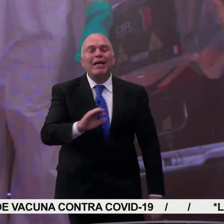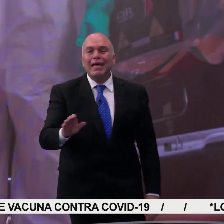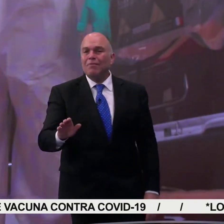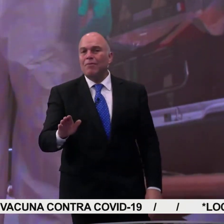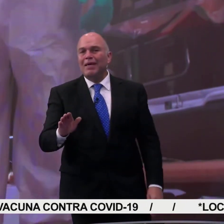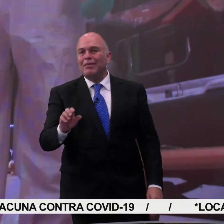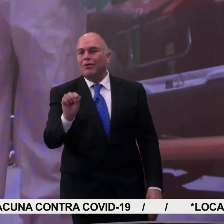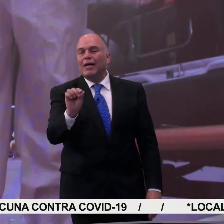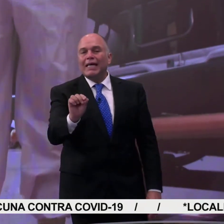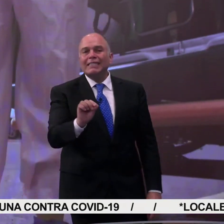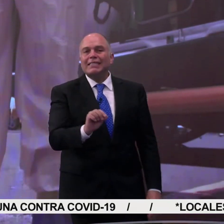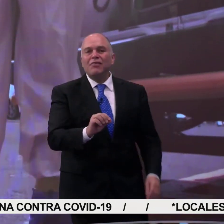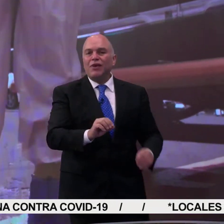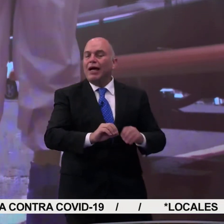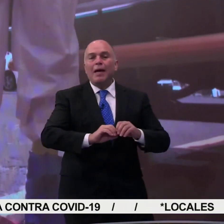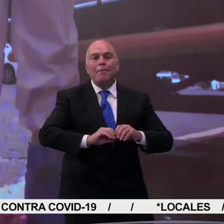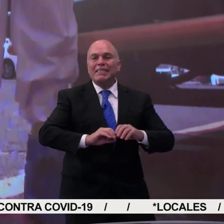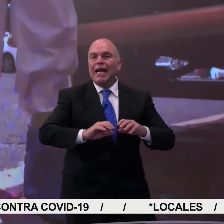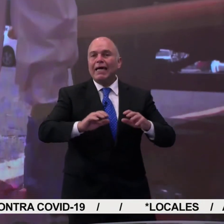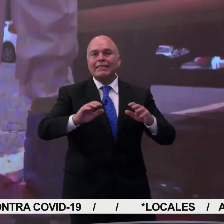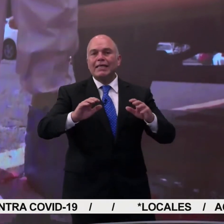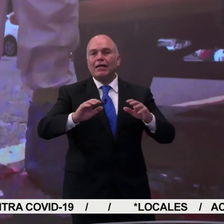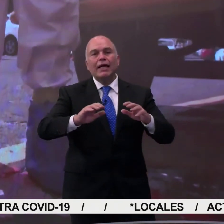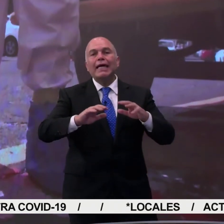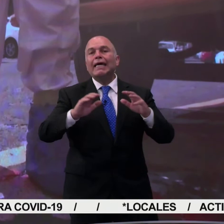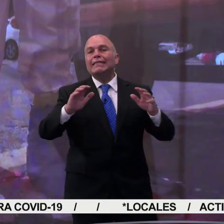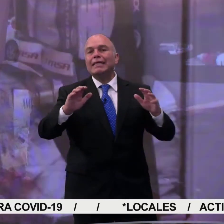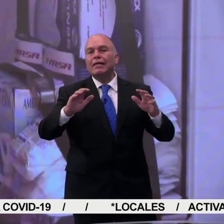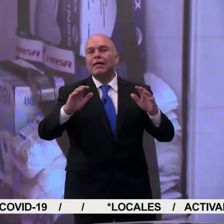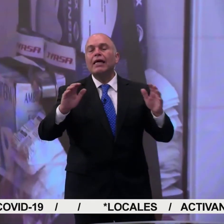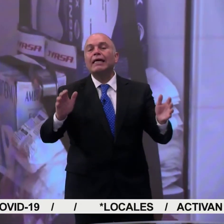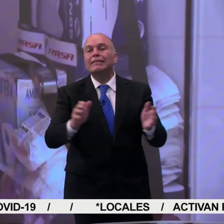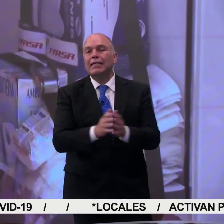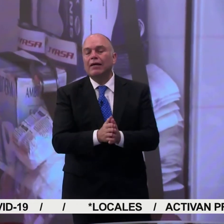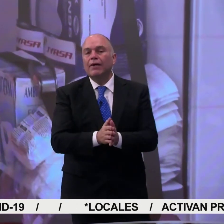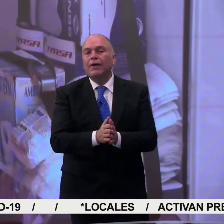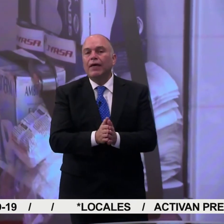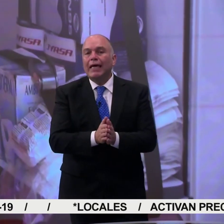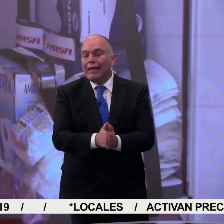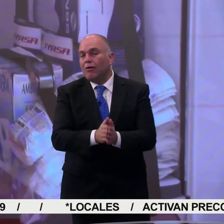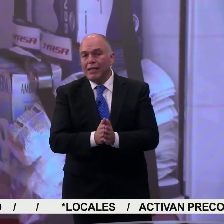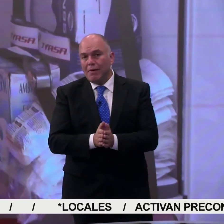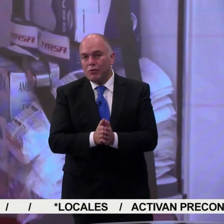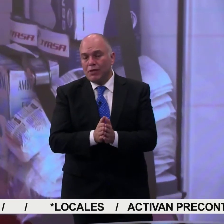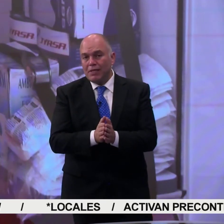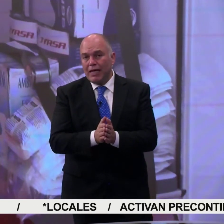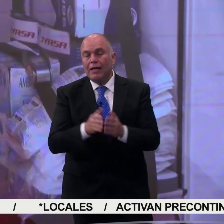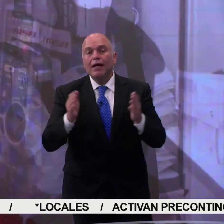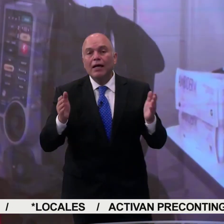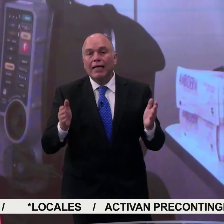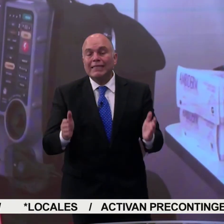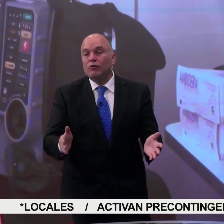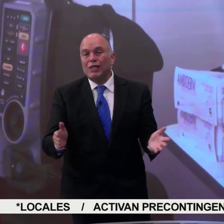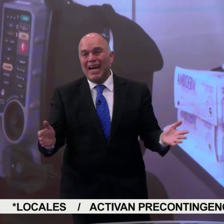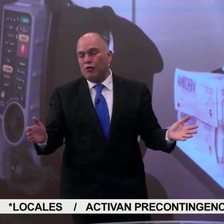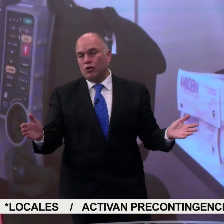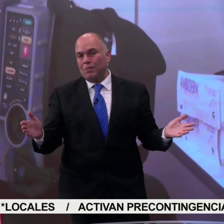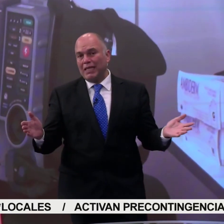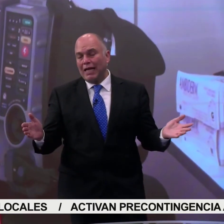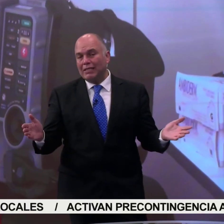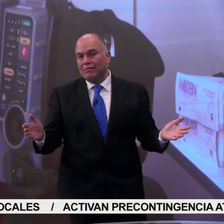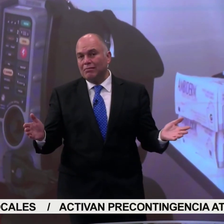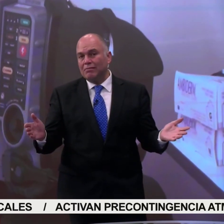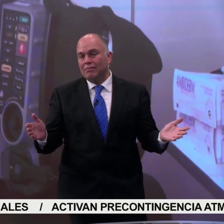En cualquier momento, esa cifra empezará a crecer y crecer y crecer. ¿Qué es lo que debemos evitar? Que se nos llenen los